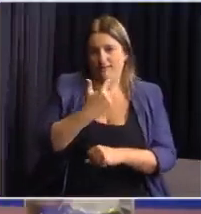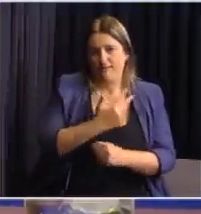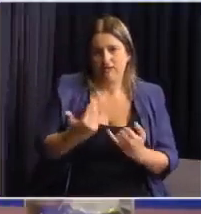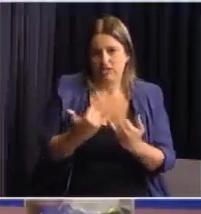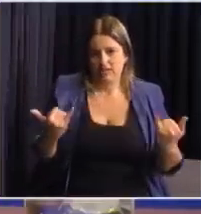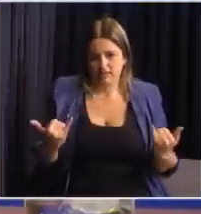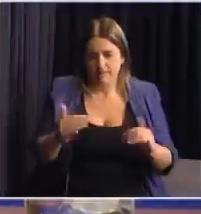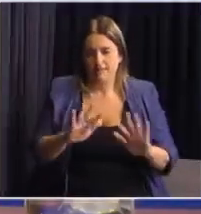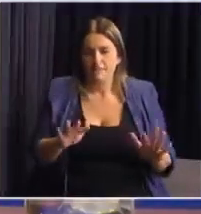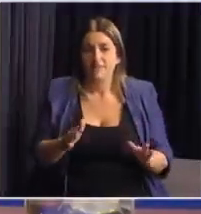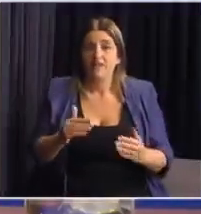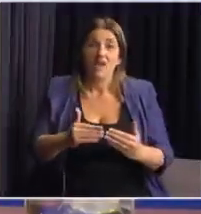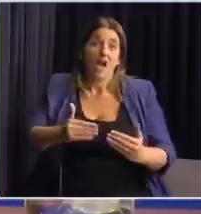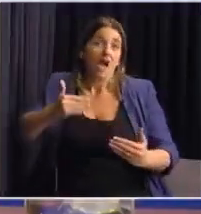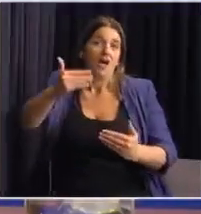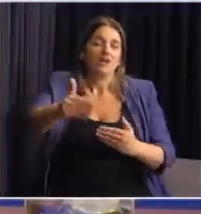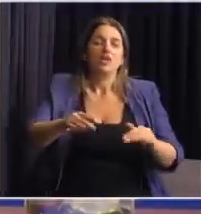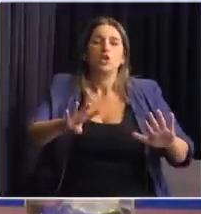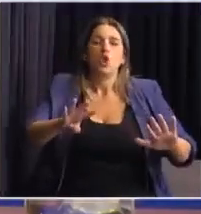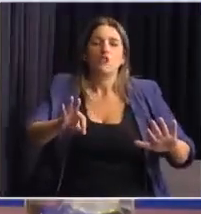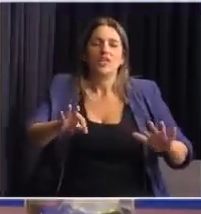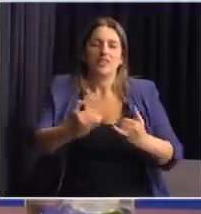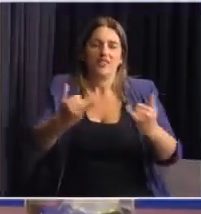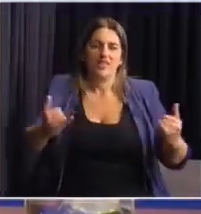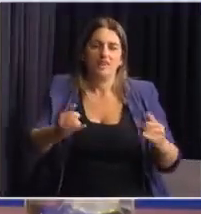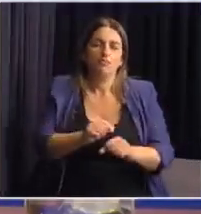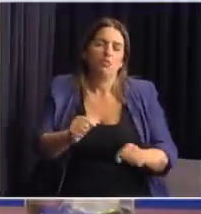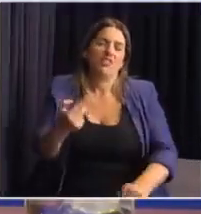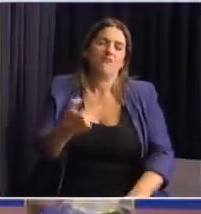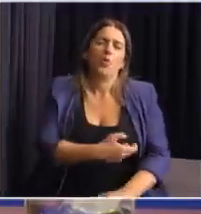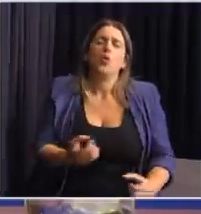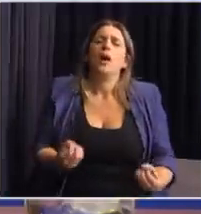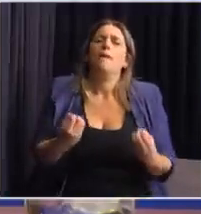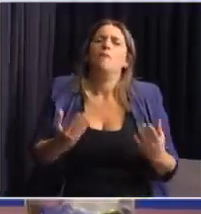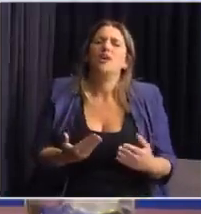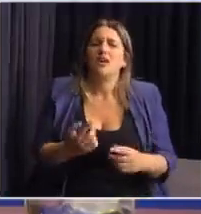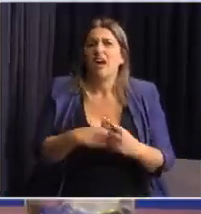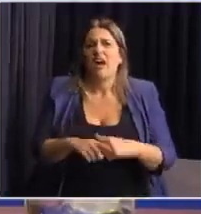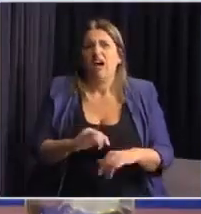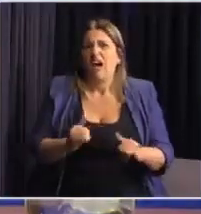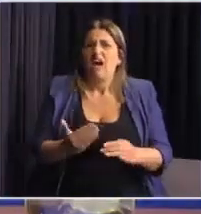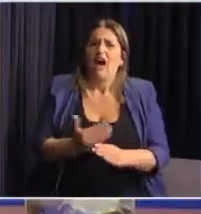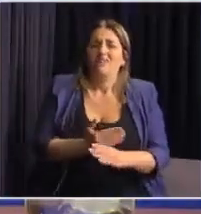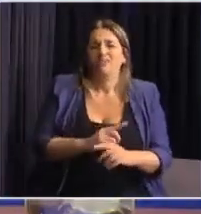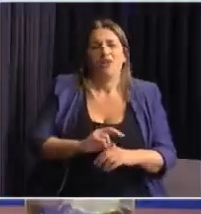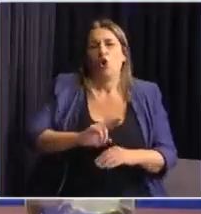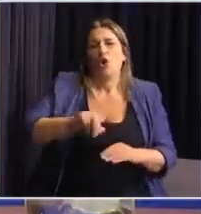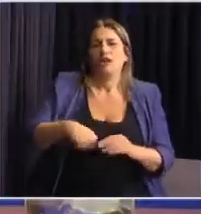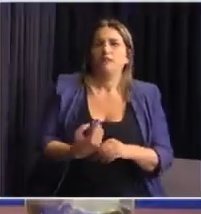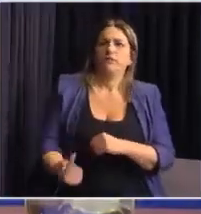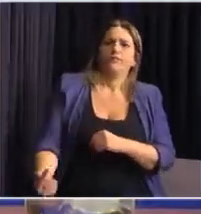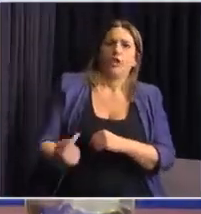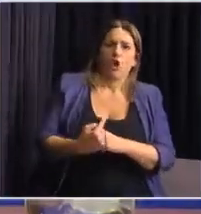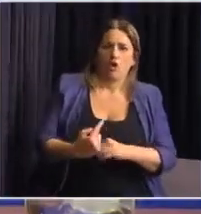test antigénico, y a partir de ahí 90 días para vacunarse. ¿Por qué no antes? Y bueno, para no generar una reacción